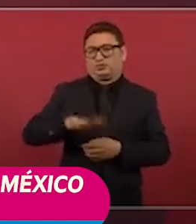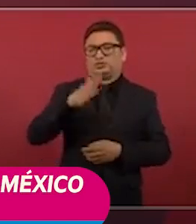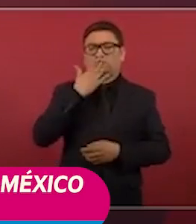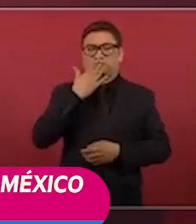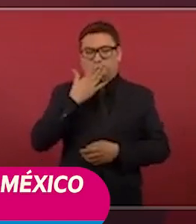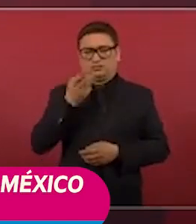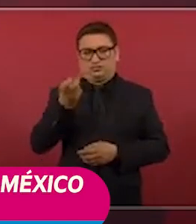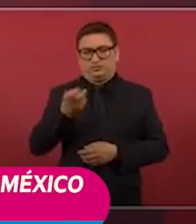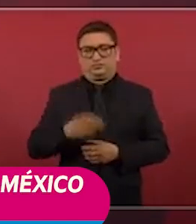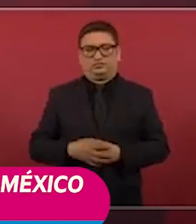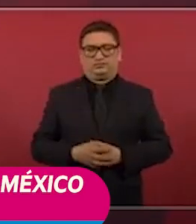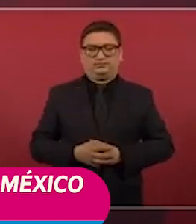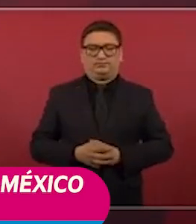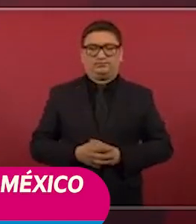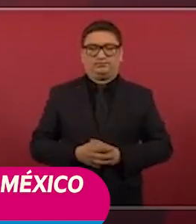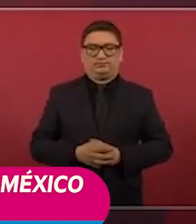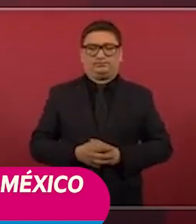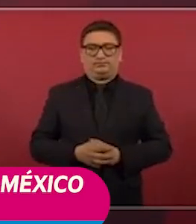cobre.